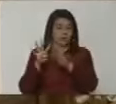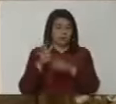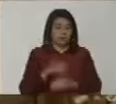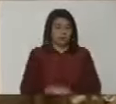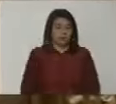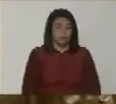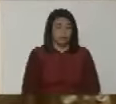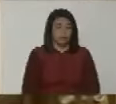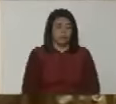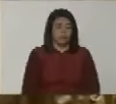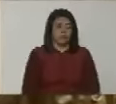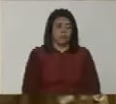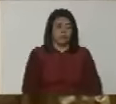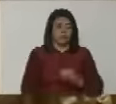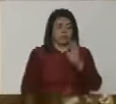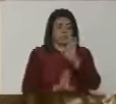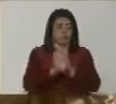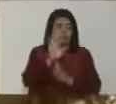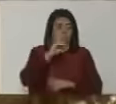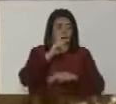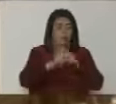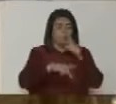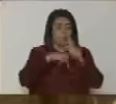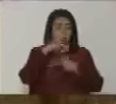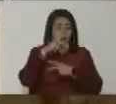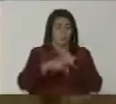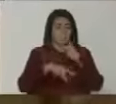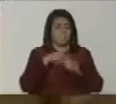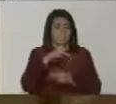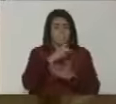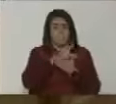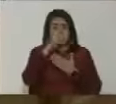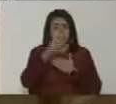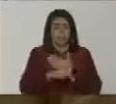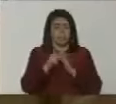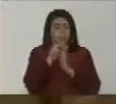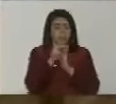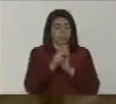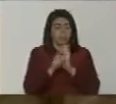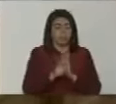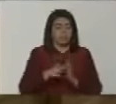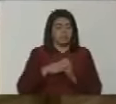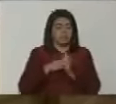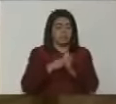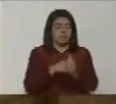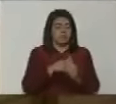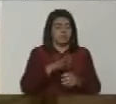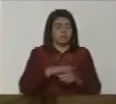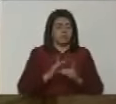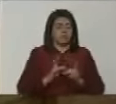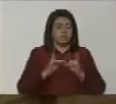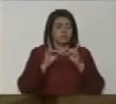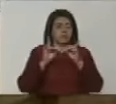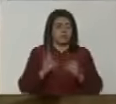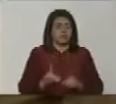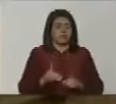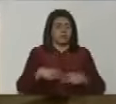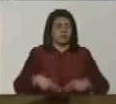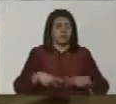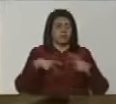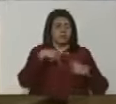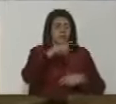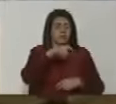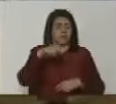1999, ha desarrollado políticas, planes y programas orientados a dignificar la vida de